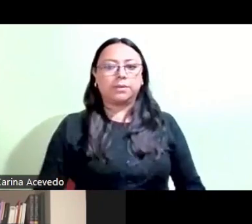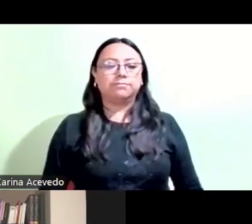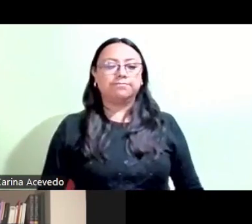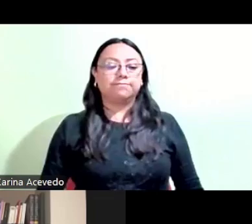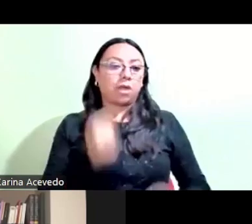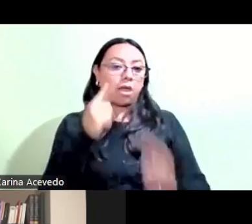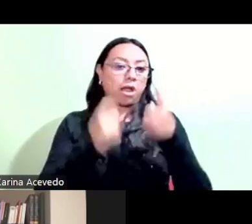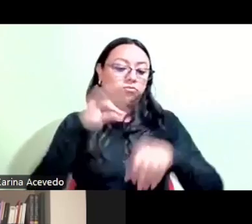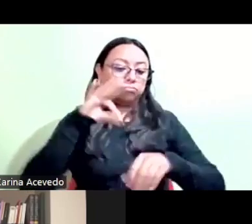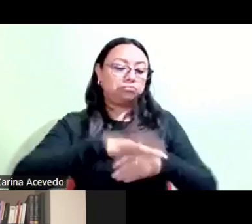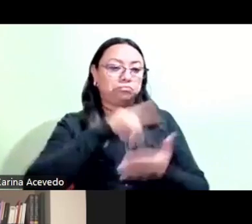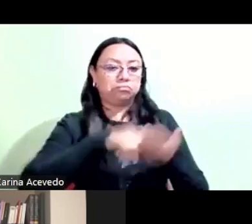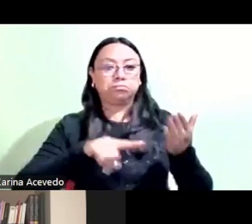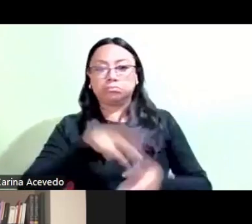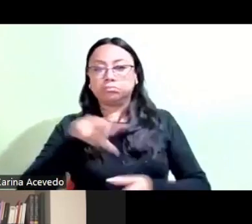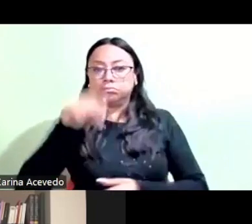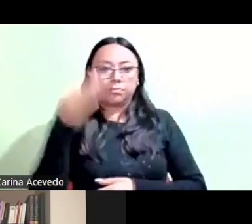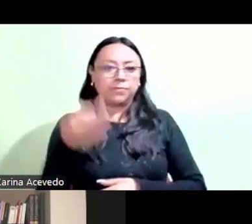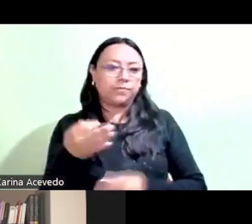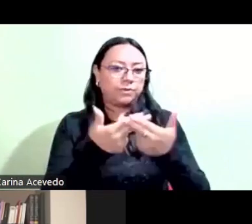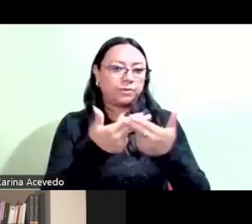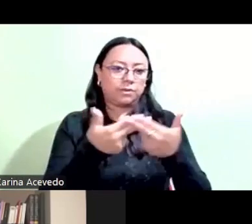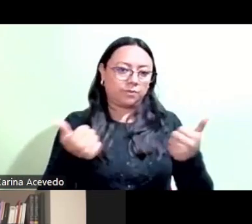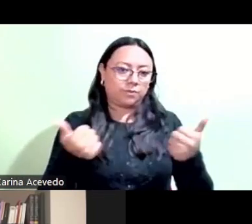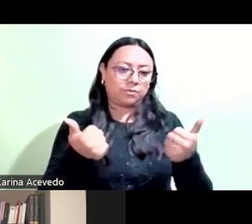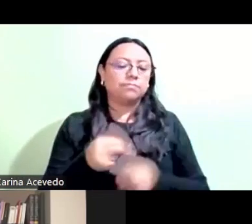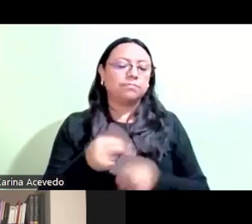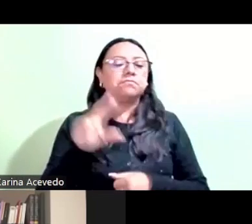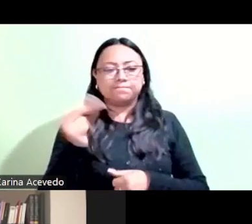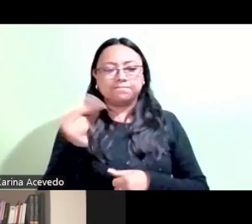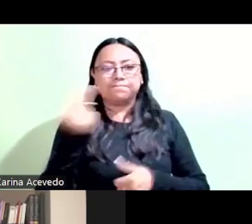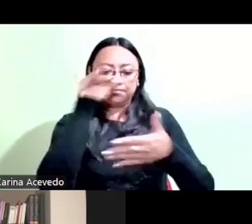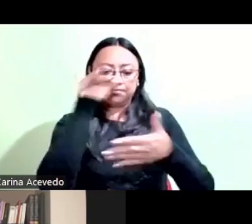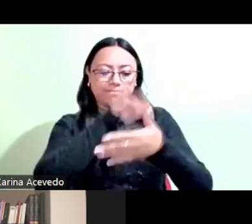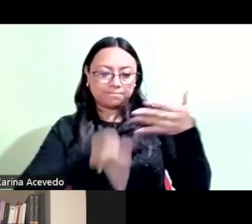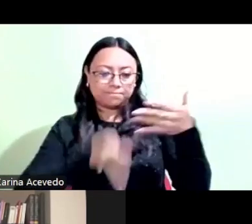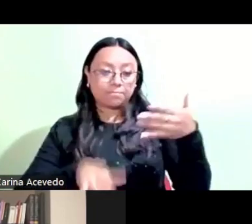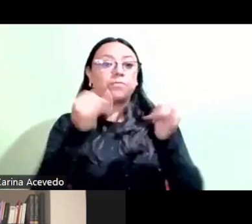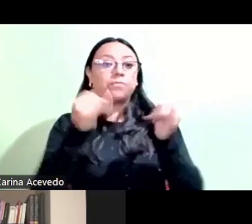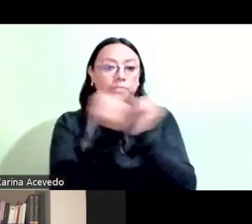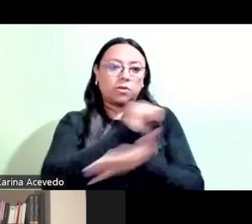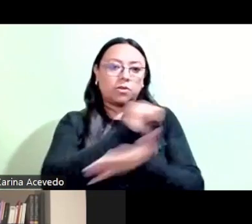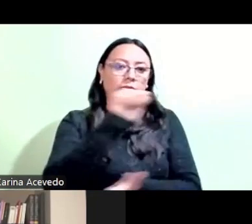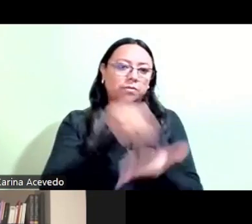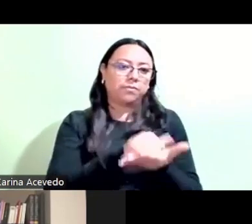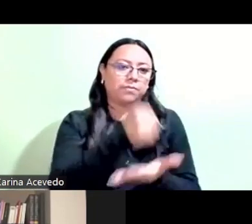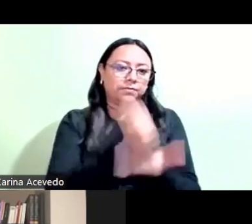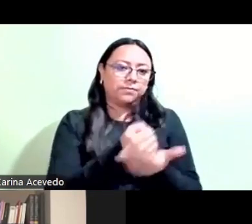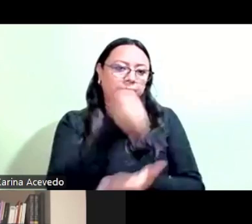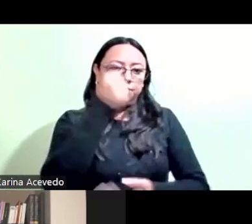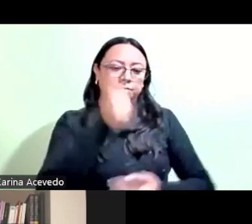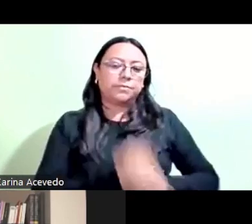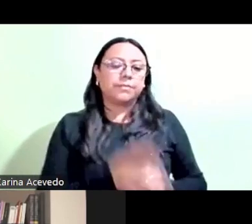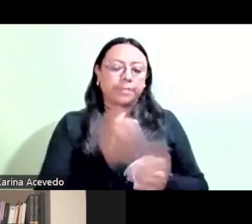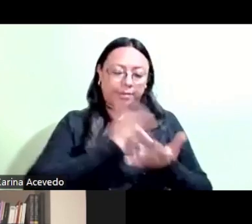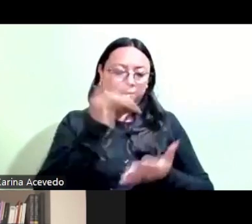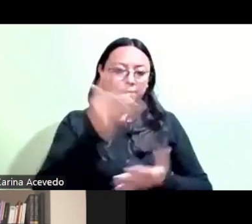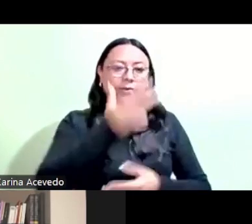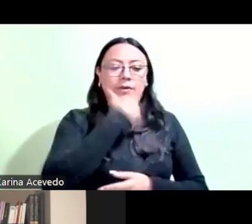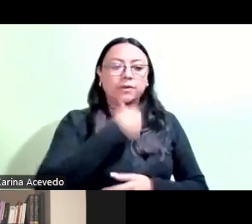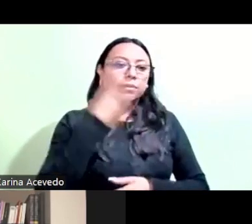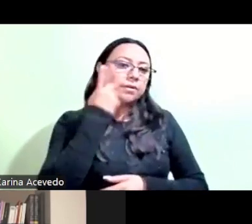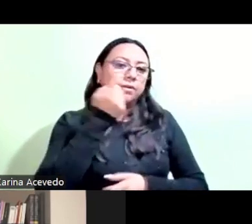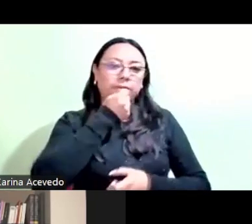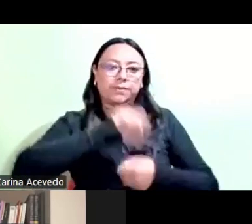existen votos en contra, diputado presidente. Se dispensa la lectura y se aprueba el acta. Muchas gracias, diputado secretario. Y